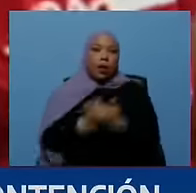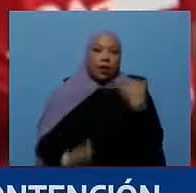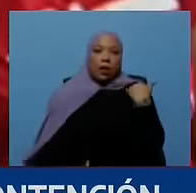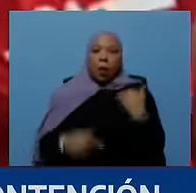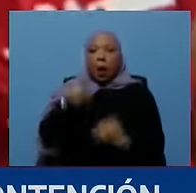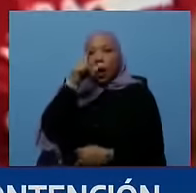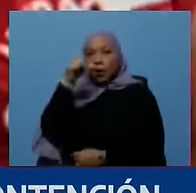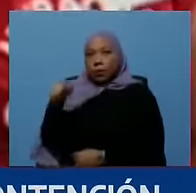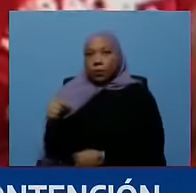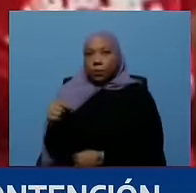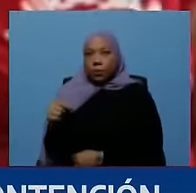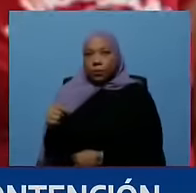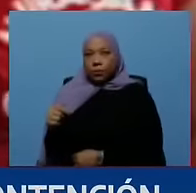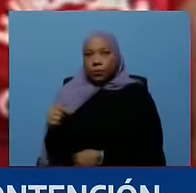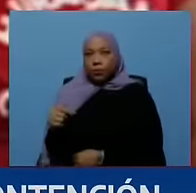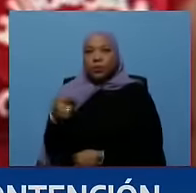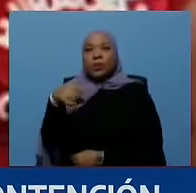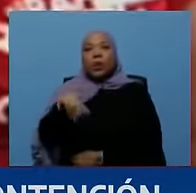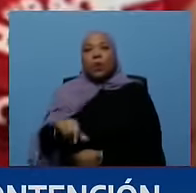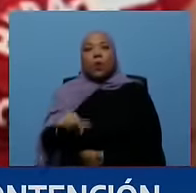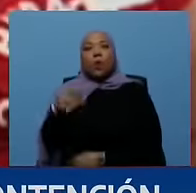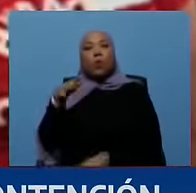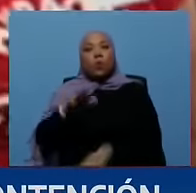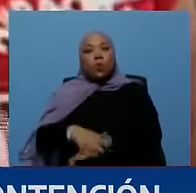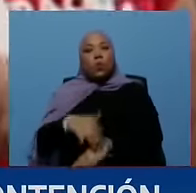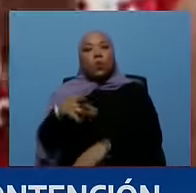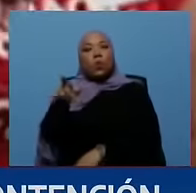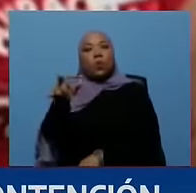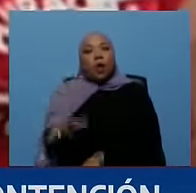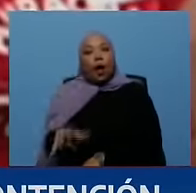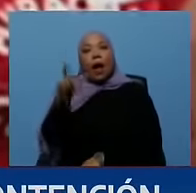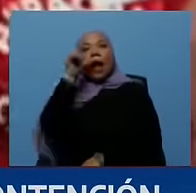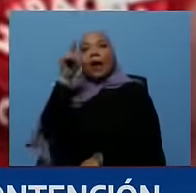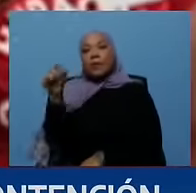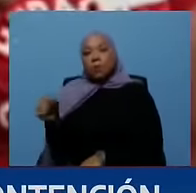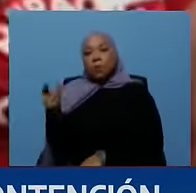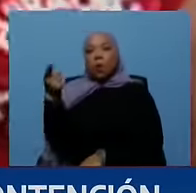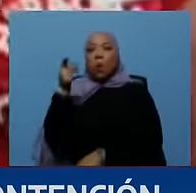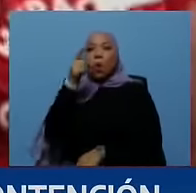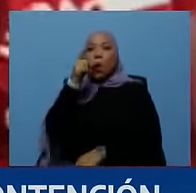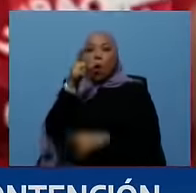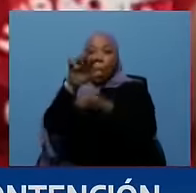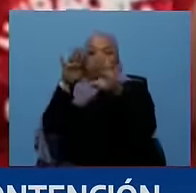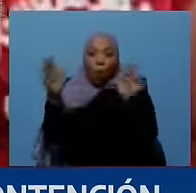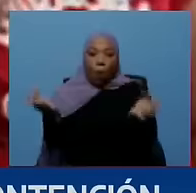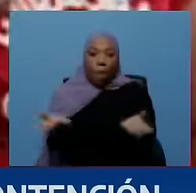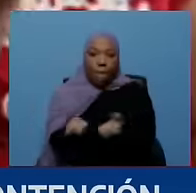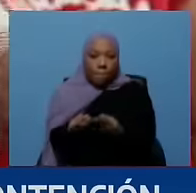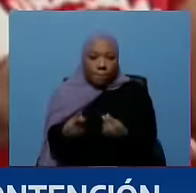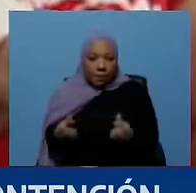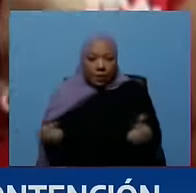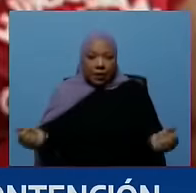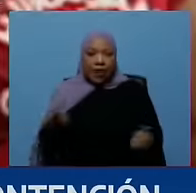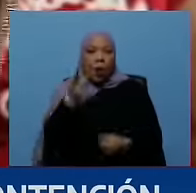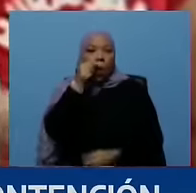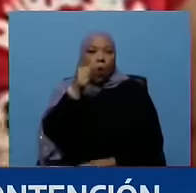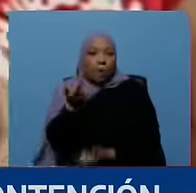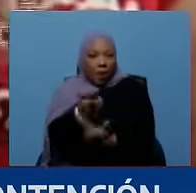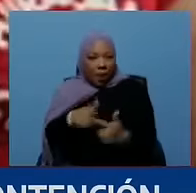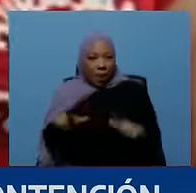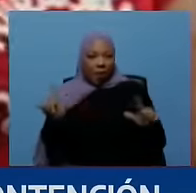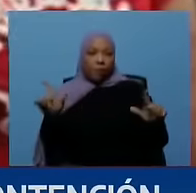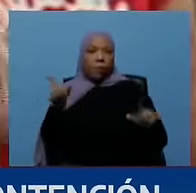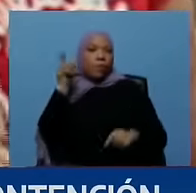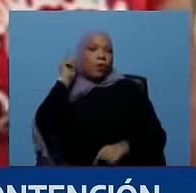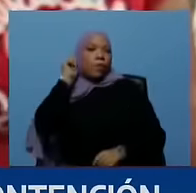Zamora. Las consignas del general Zamora era tierra y hombres libres. Hoy decimos tierra,